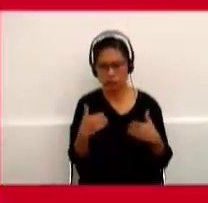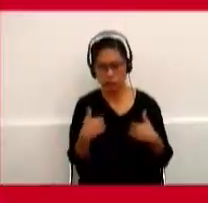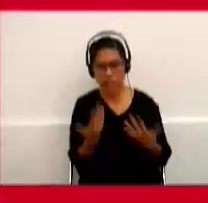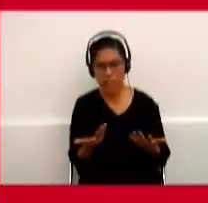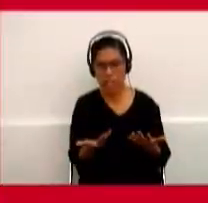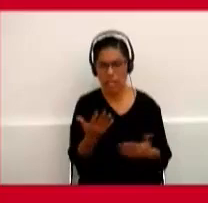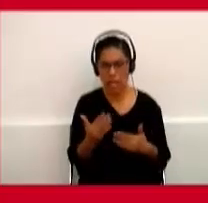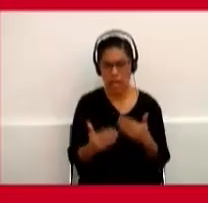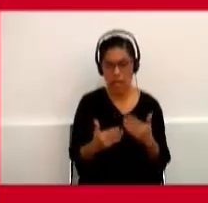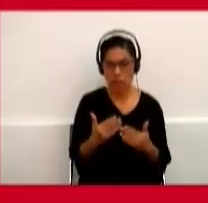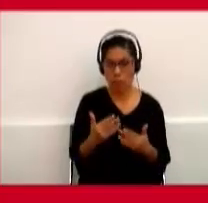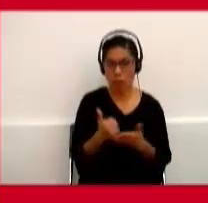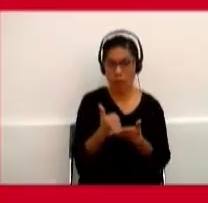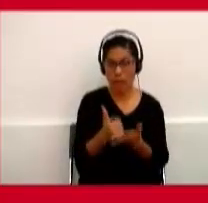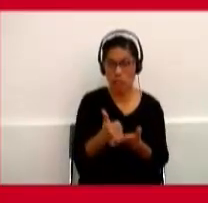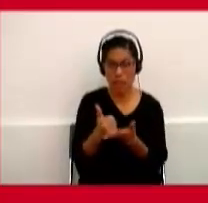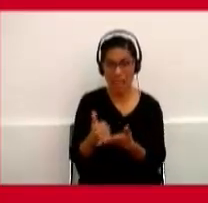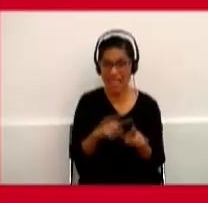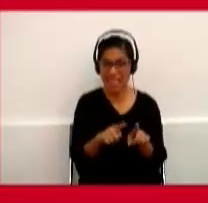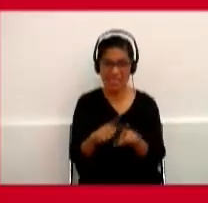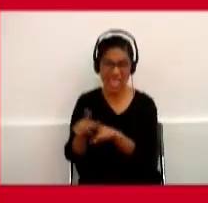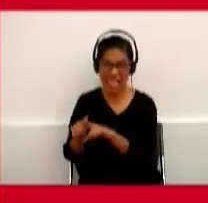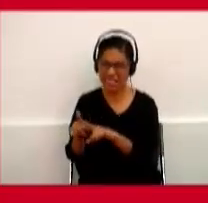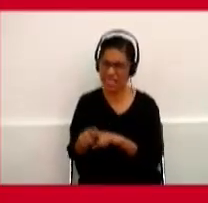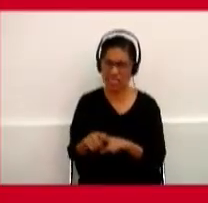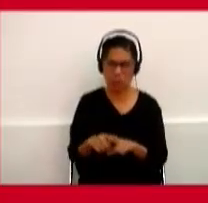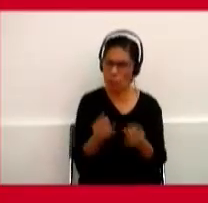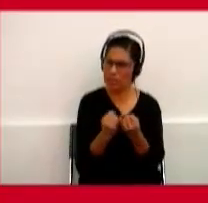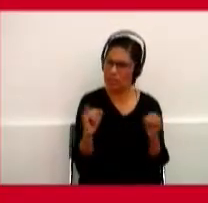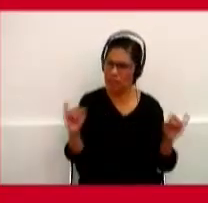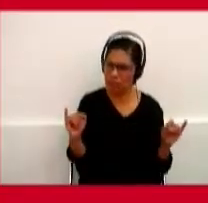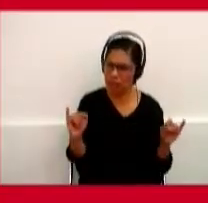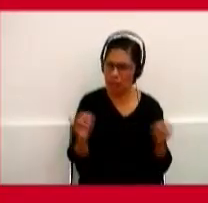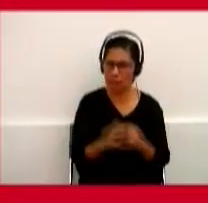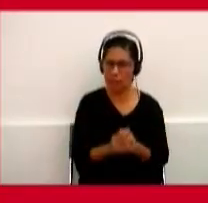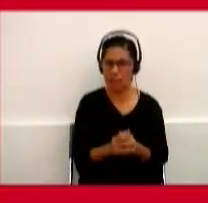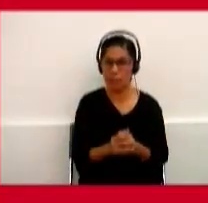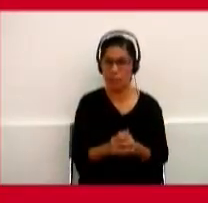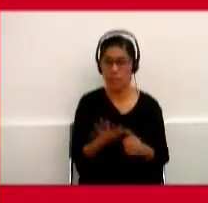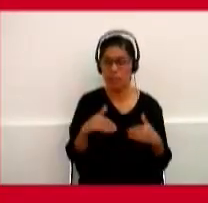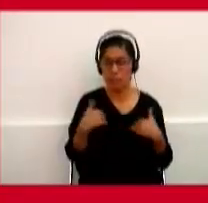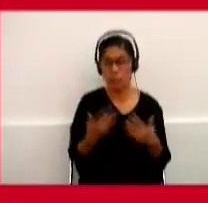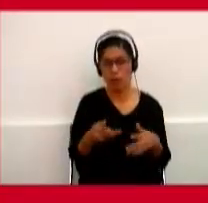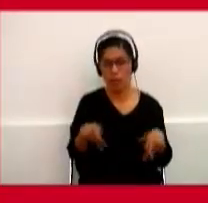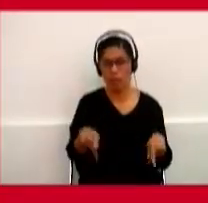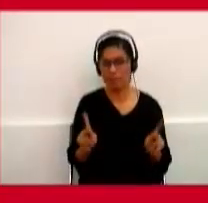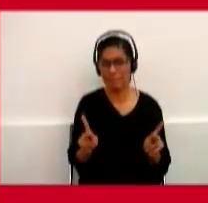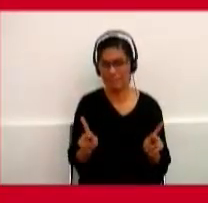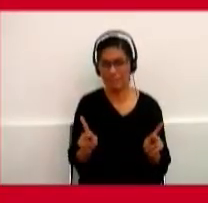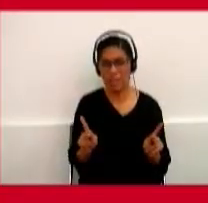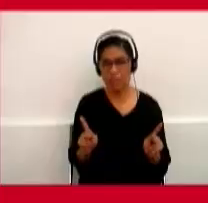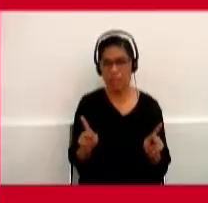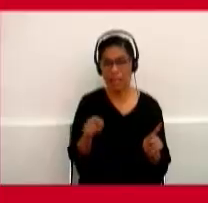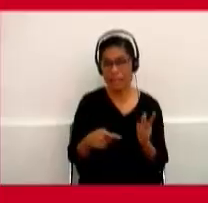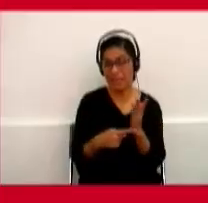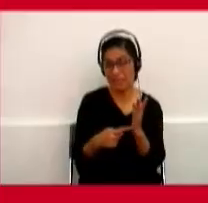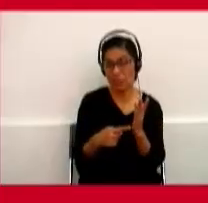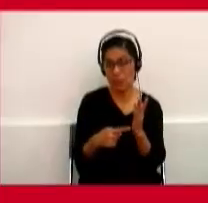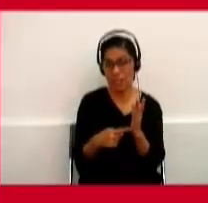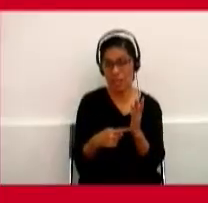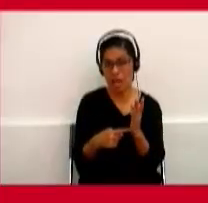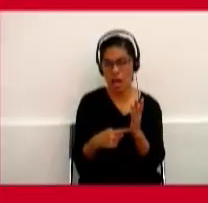utilizado o integrado en cualquier sistema independiente. Entonces, permitimos que esta tecnología pueda